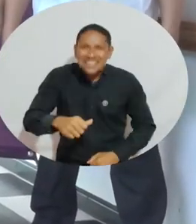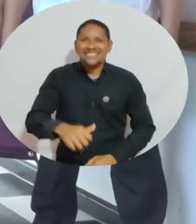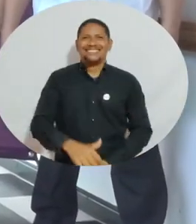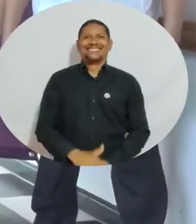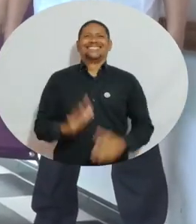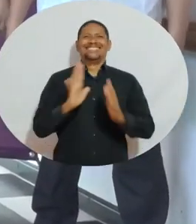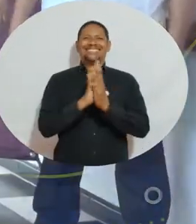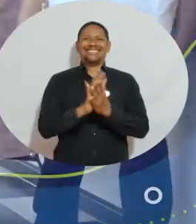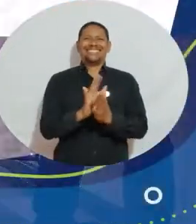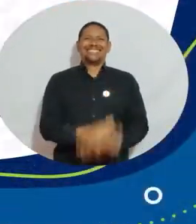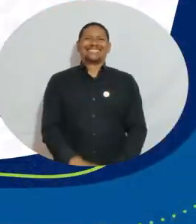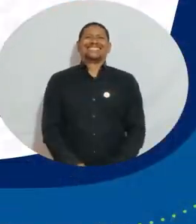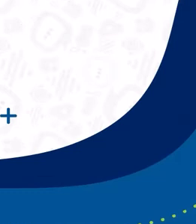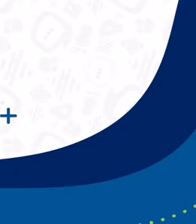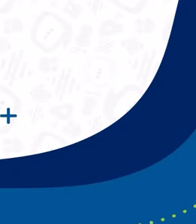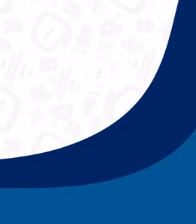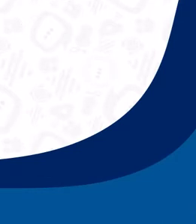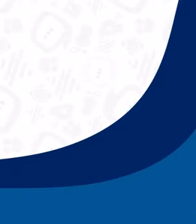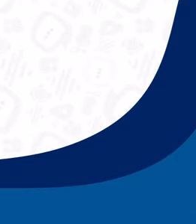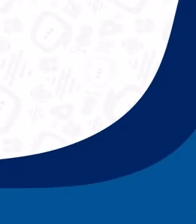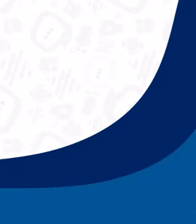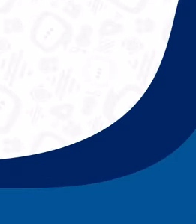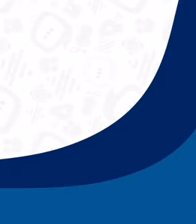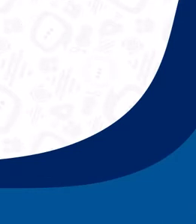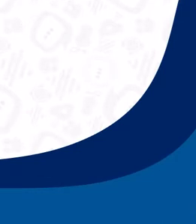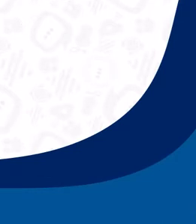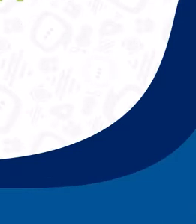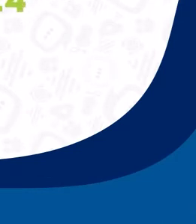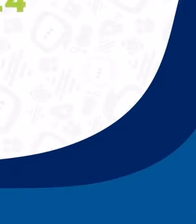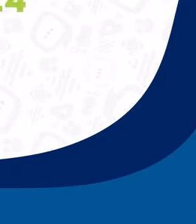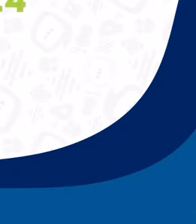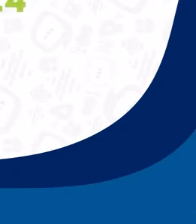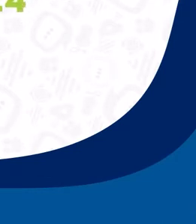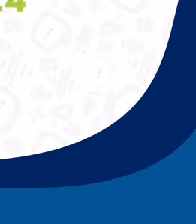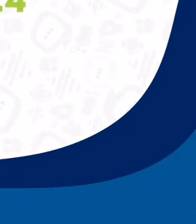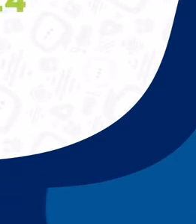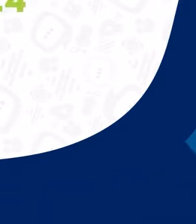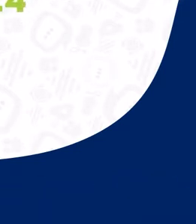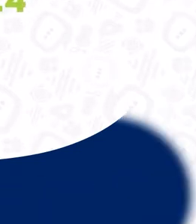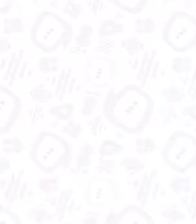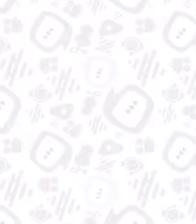viejo! Aún más incluyente e innovadora.